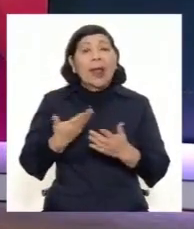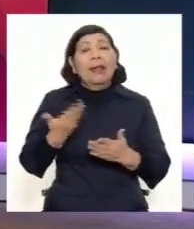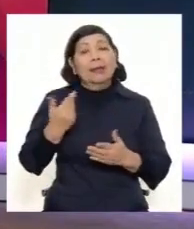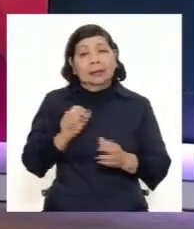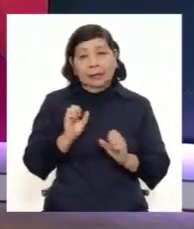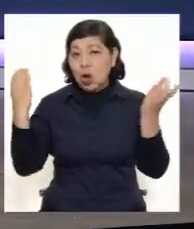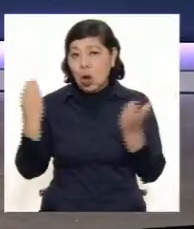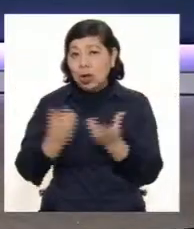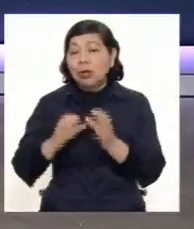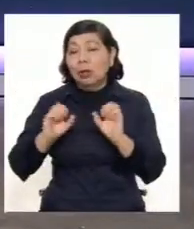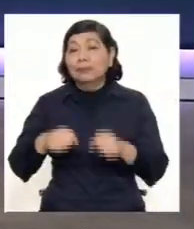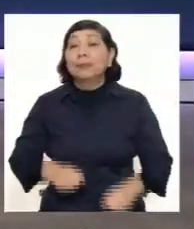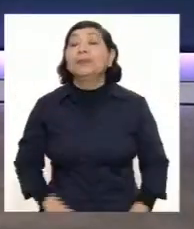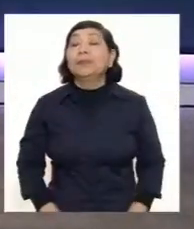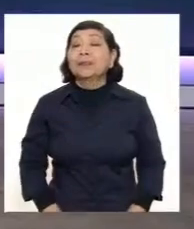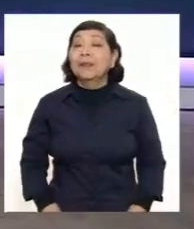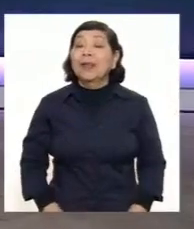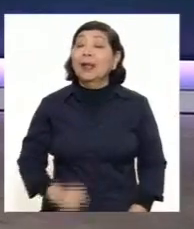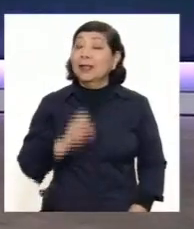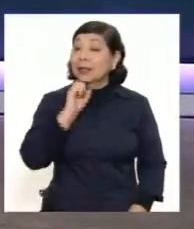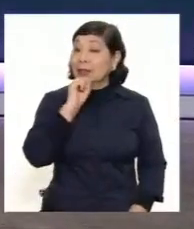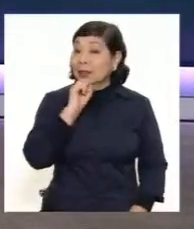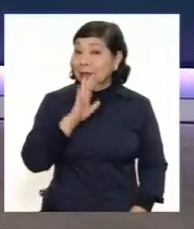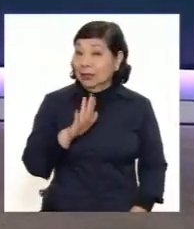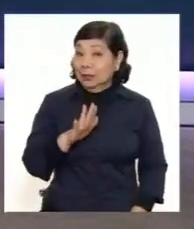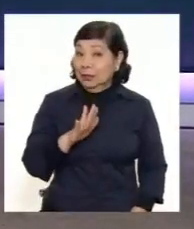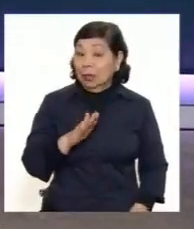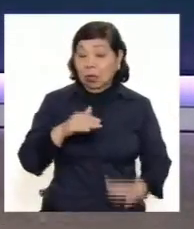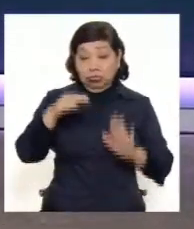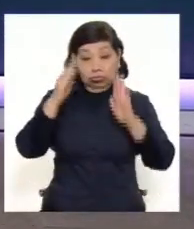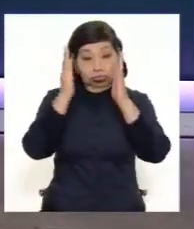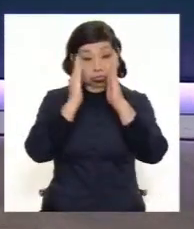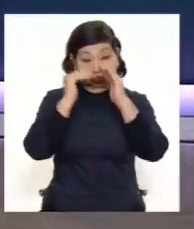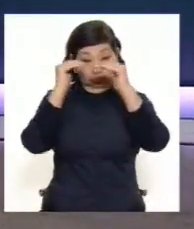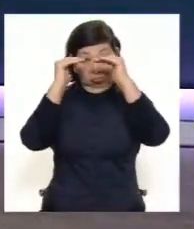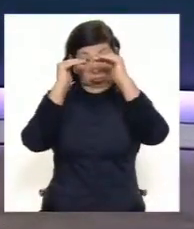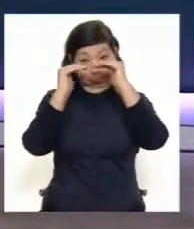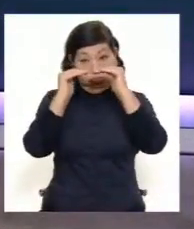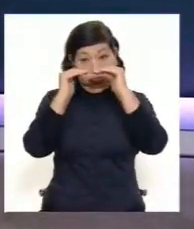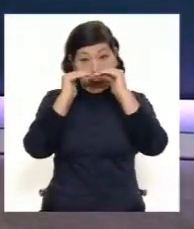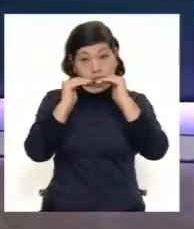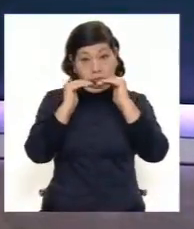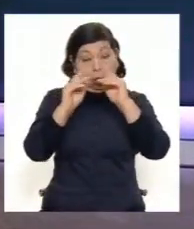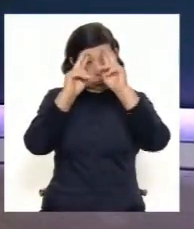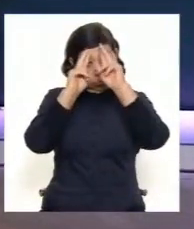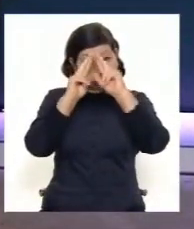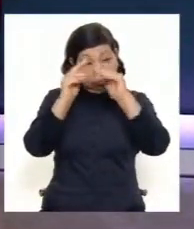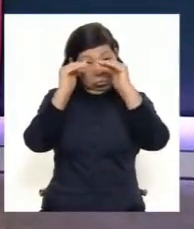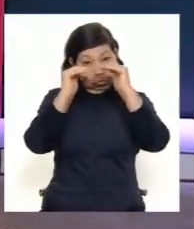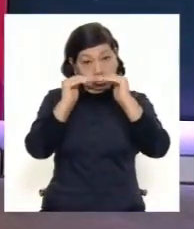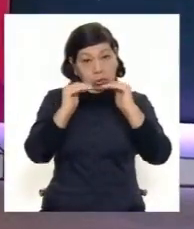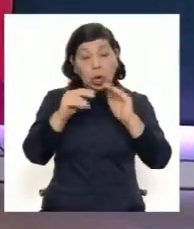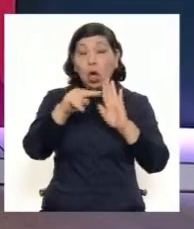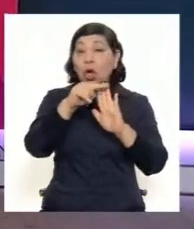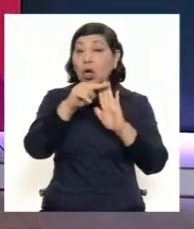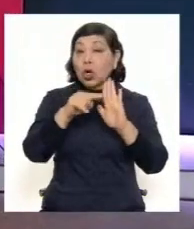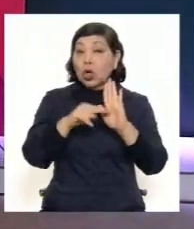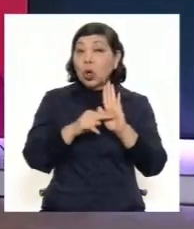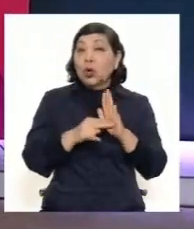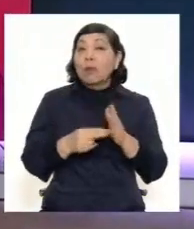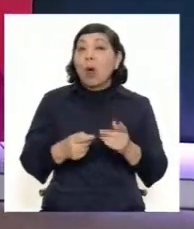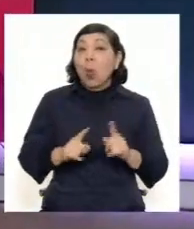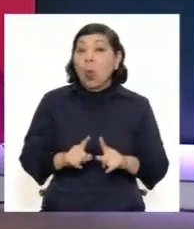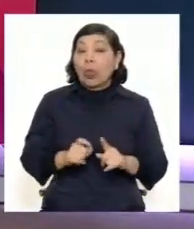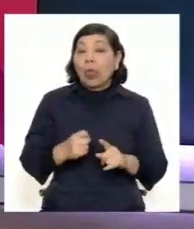expresidente. Bien, como ya lo habíamos señalado, hay un protocolo de Estado que se sigue, está dentro de una normativa,